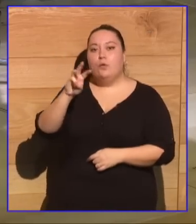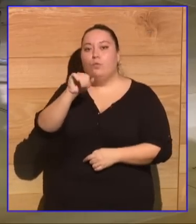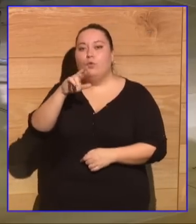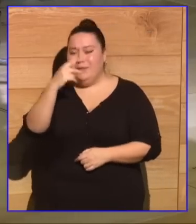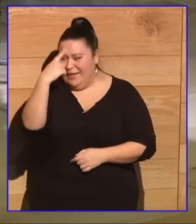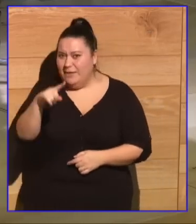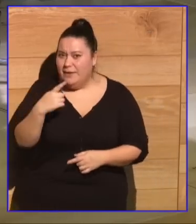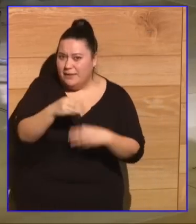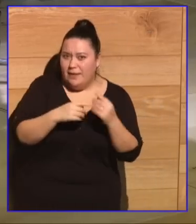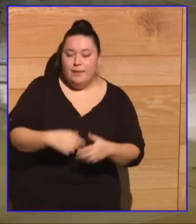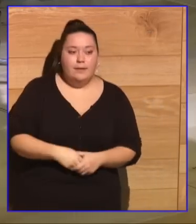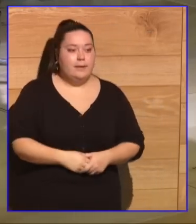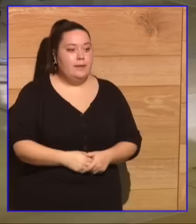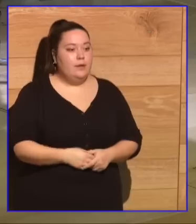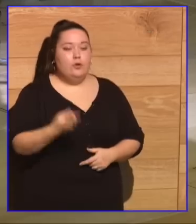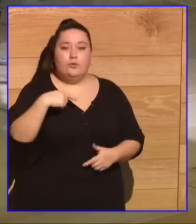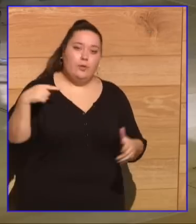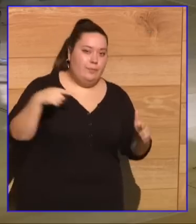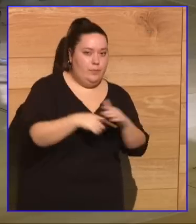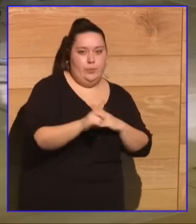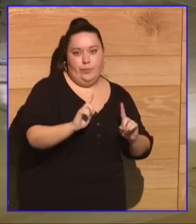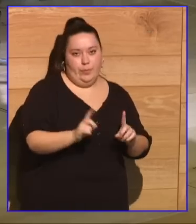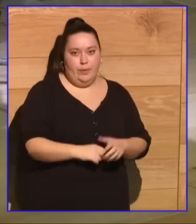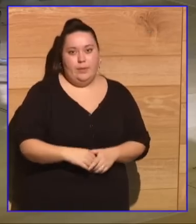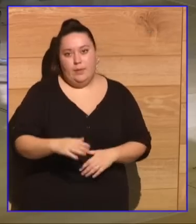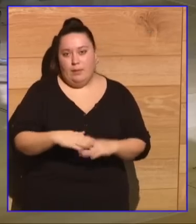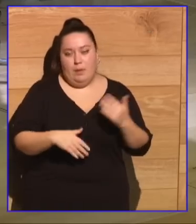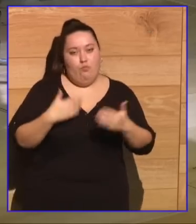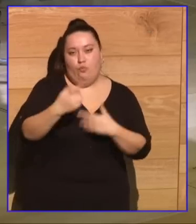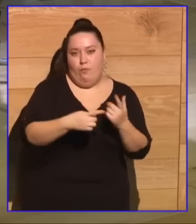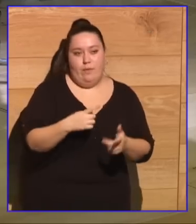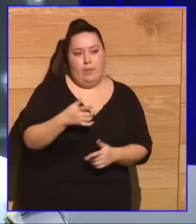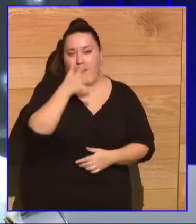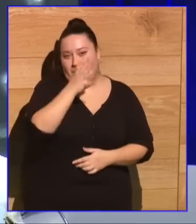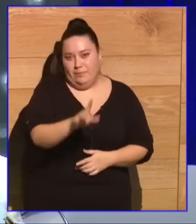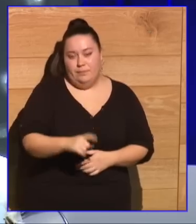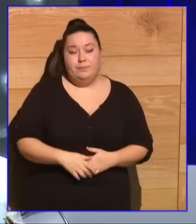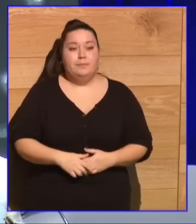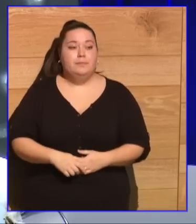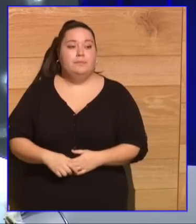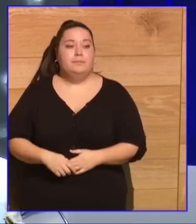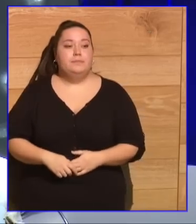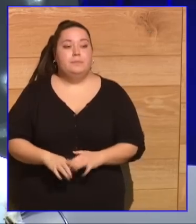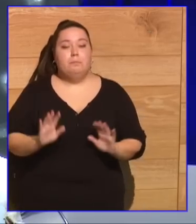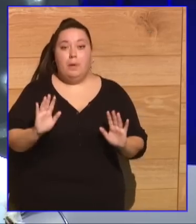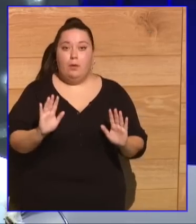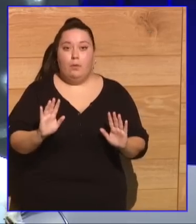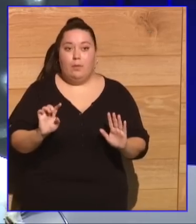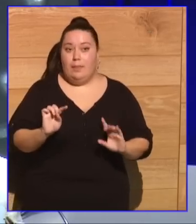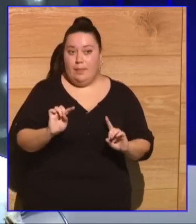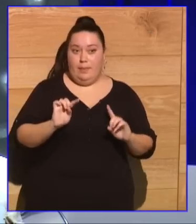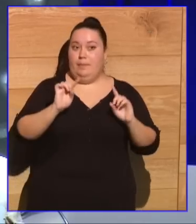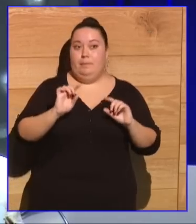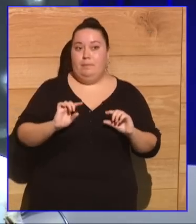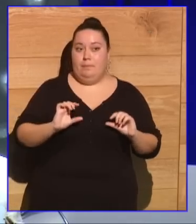es la de Girl of My Dreams. No vamos a profundizar demasiado con esto para no avanzar pistas, pero desde el primer momento Eso es.